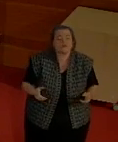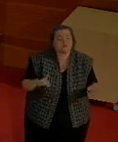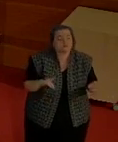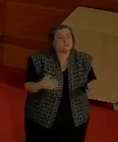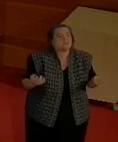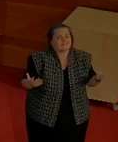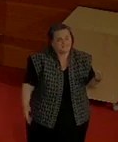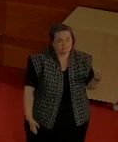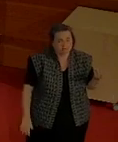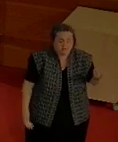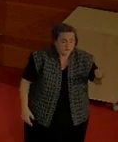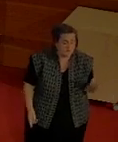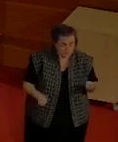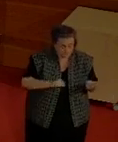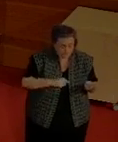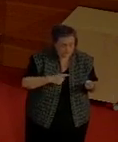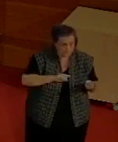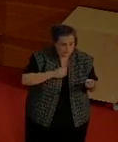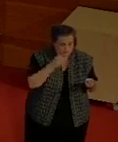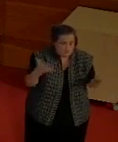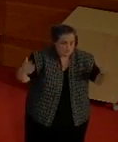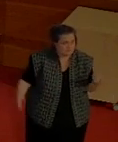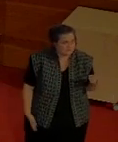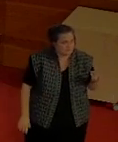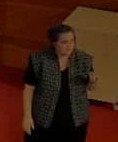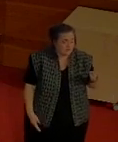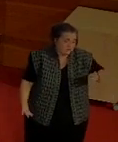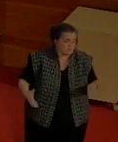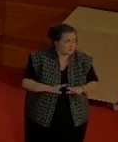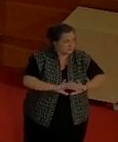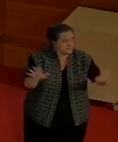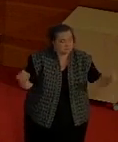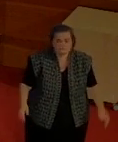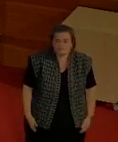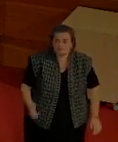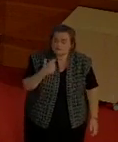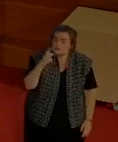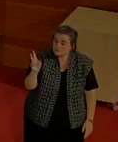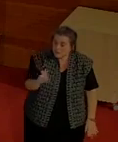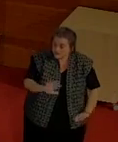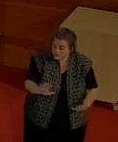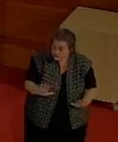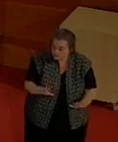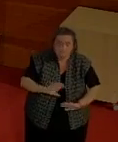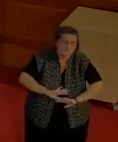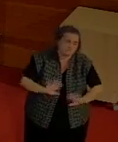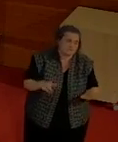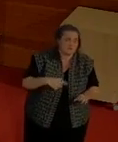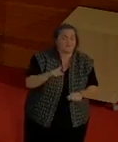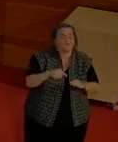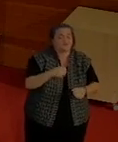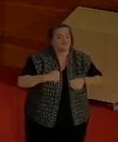pues estoy muy bien así vale pues ya está no no vayamos más adelante si a ti te vale eh luego no te